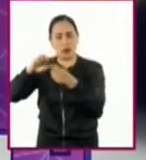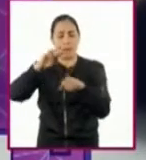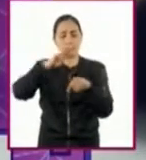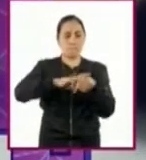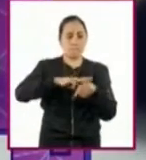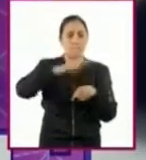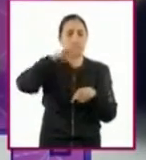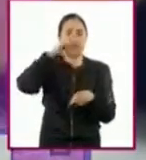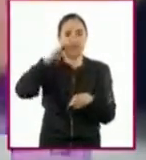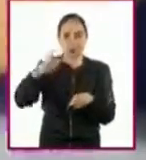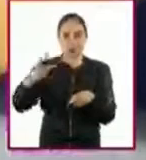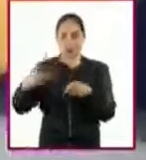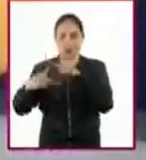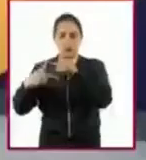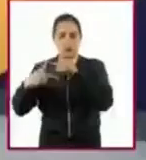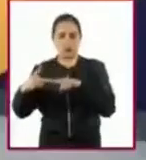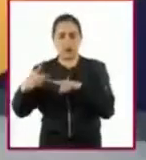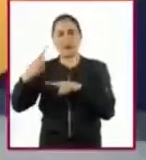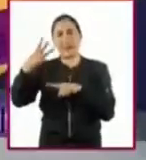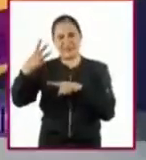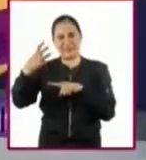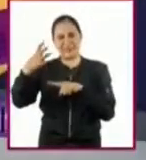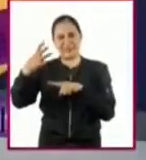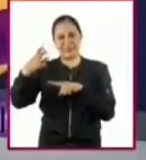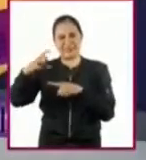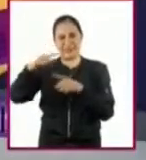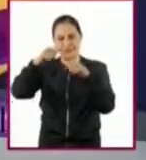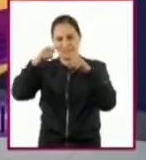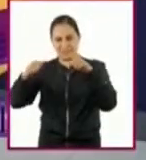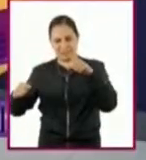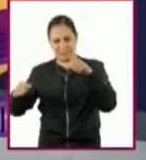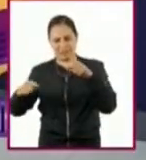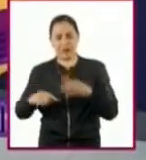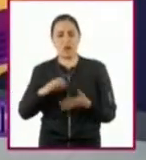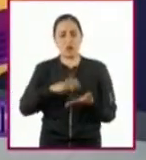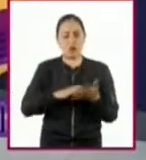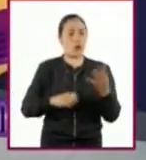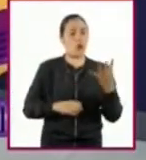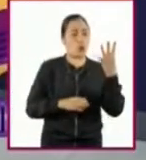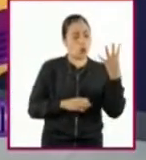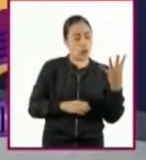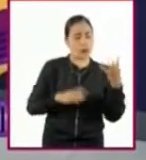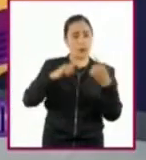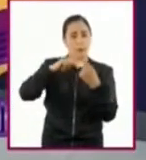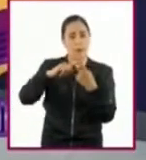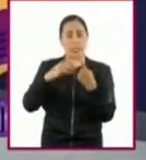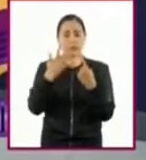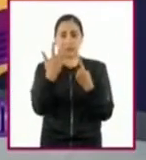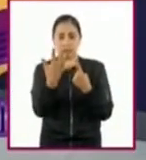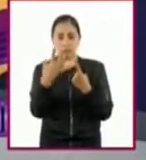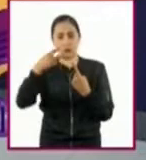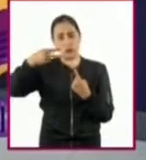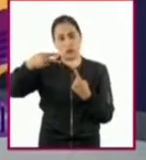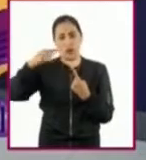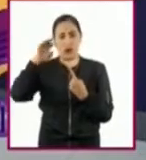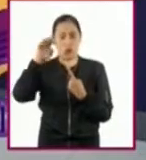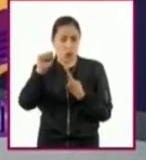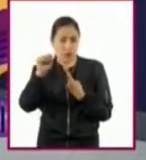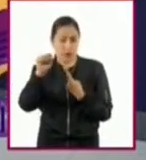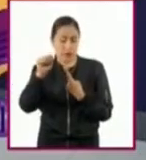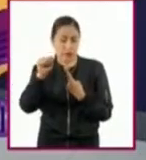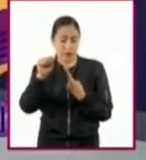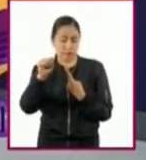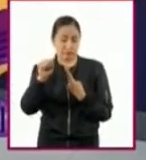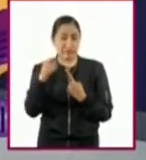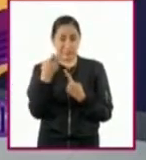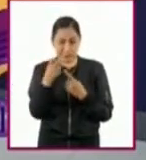medida del tercer lado. Y en nuestro ejemplo podemos ver que 4 más 5 es igual a 9, por lo que no se